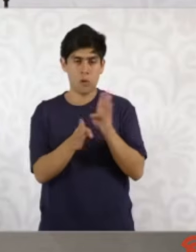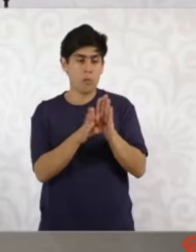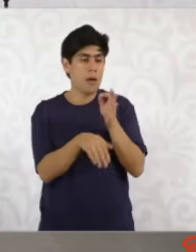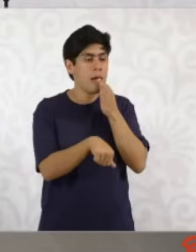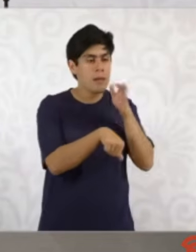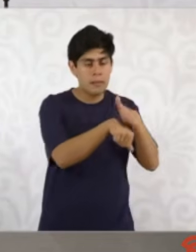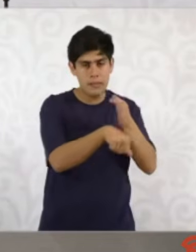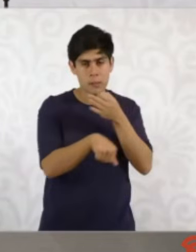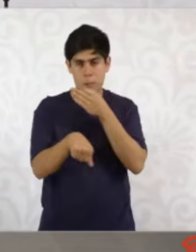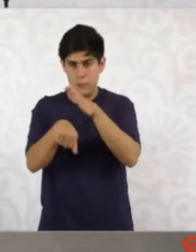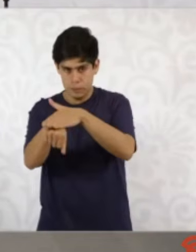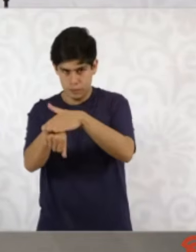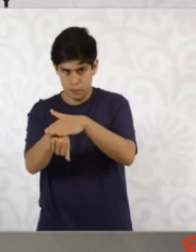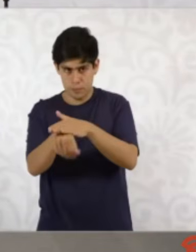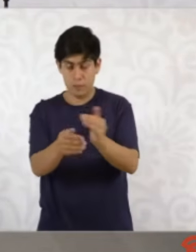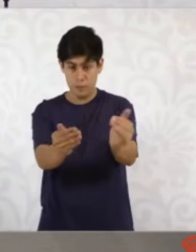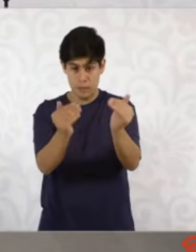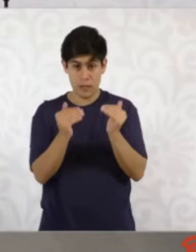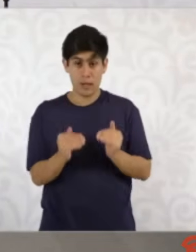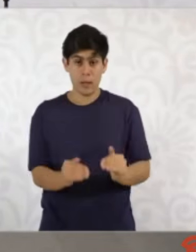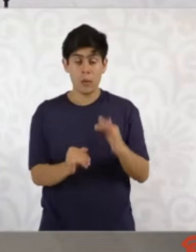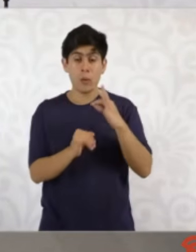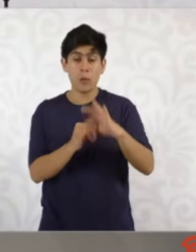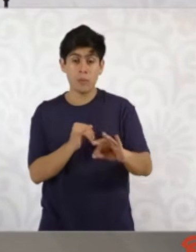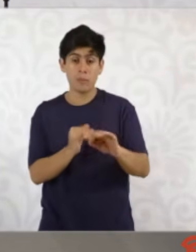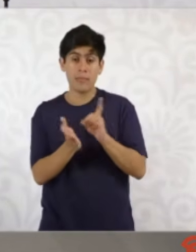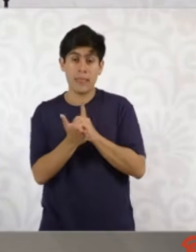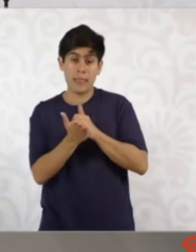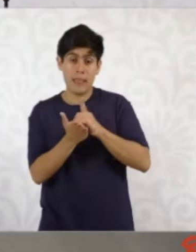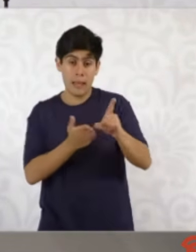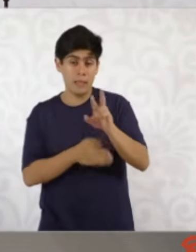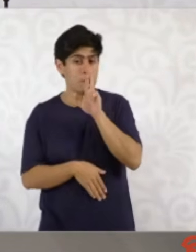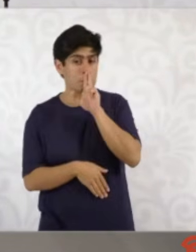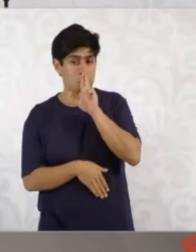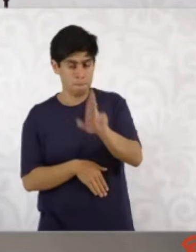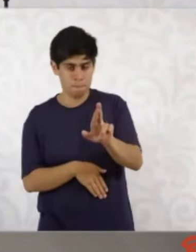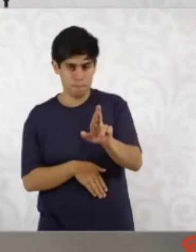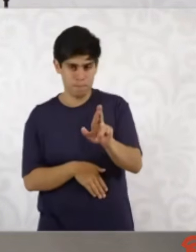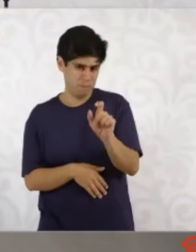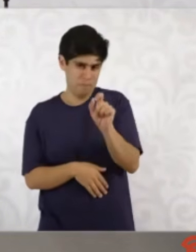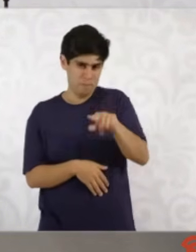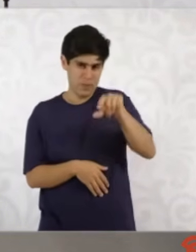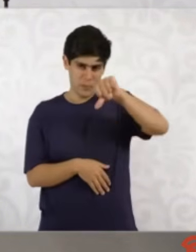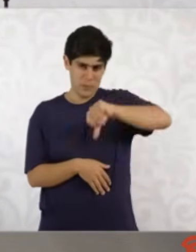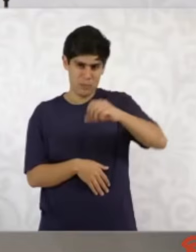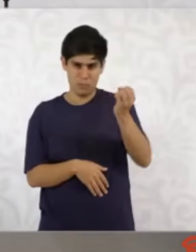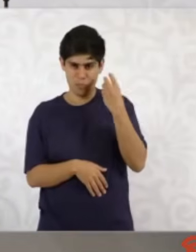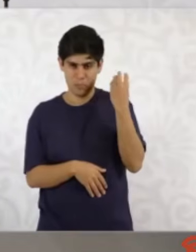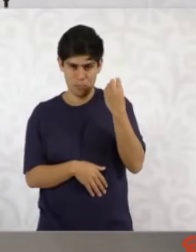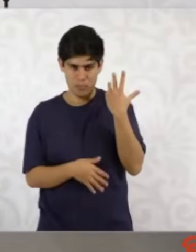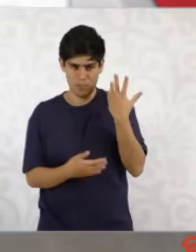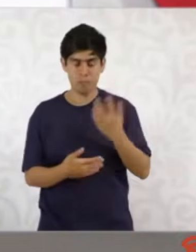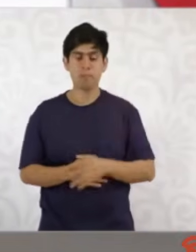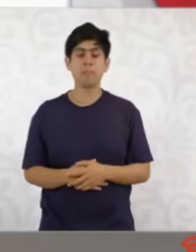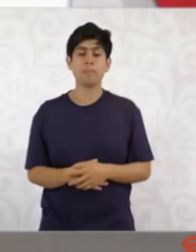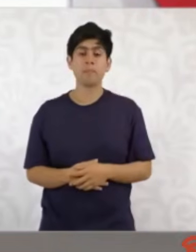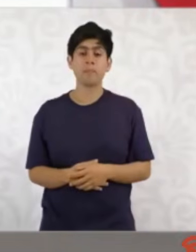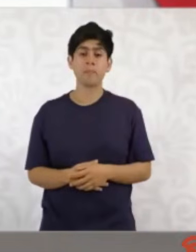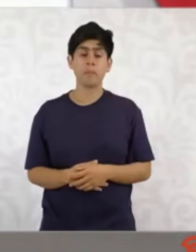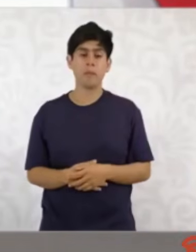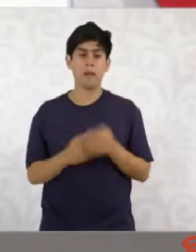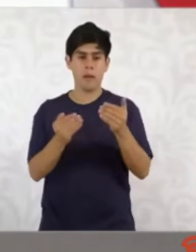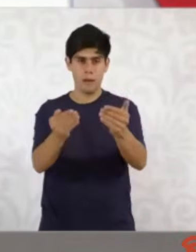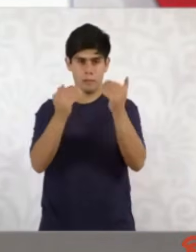de réplica, precisamente lo que aquí ejercemos. Adelante. Fíjense, no